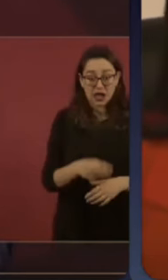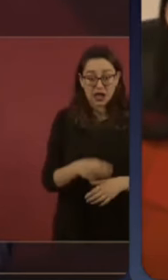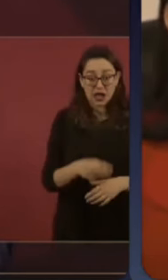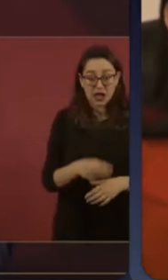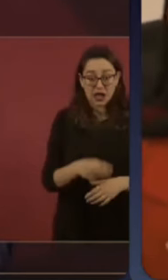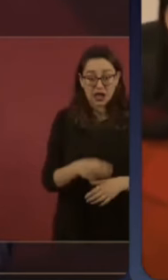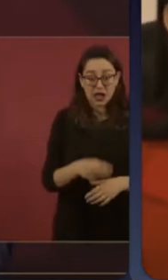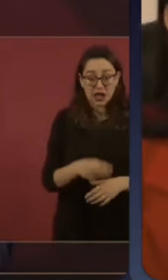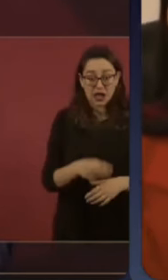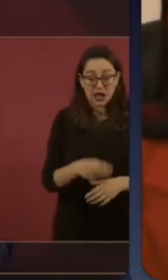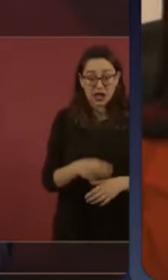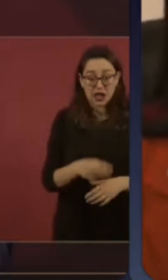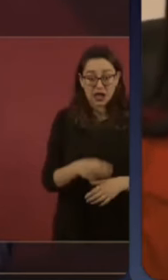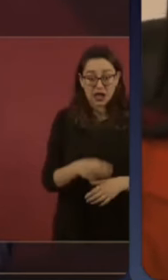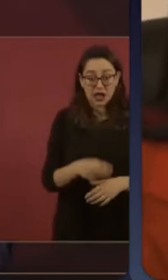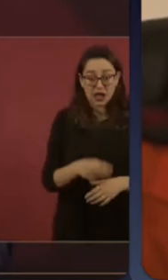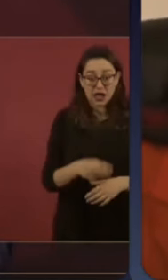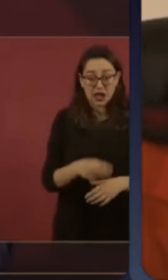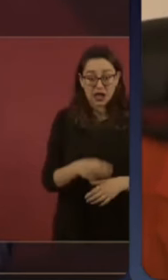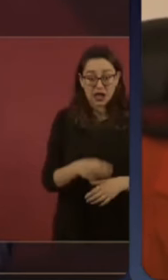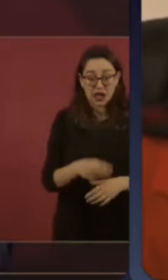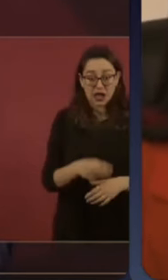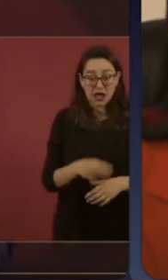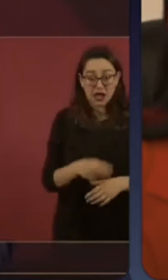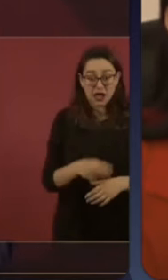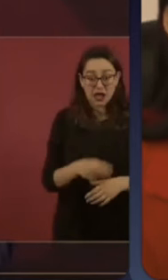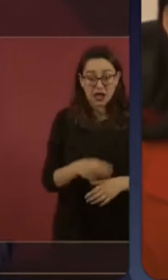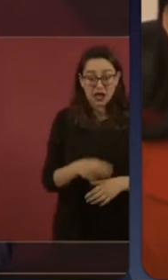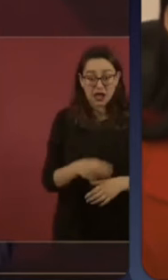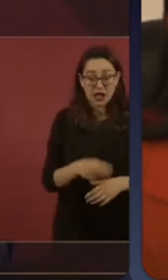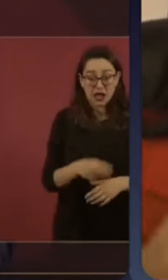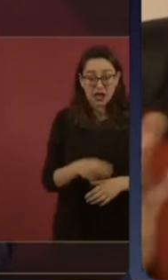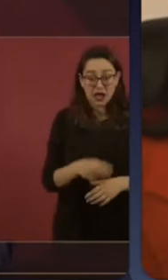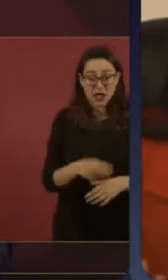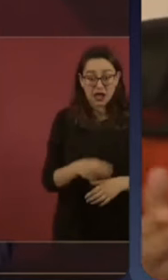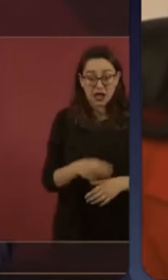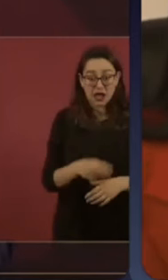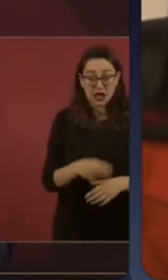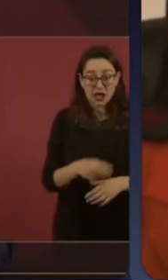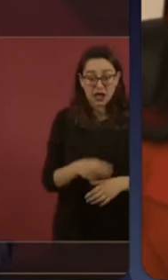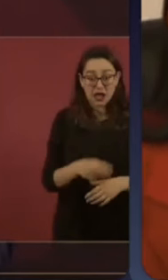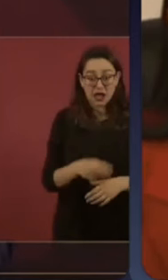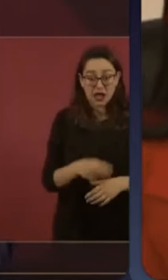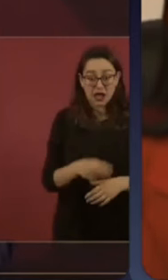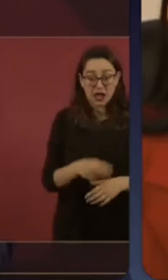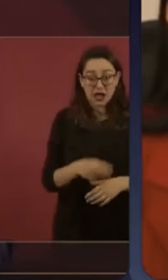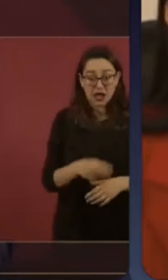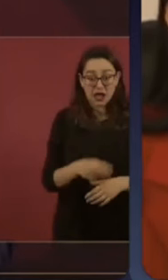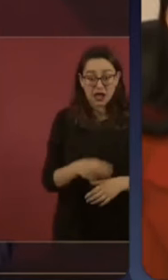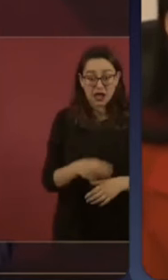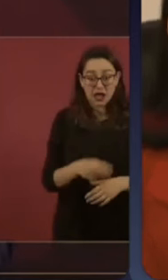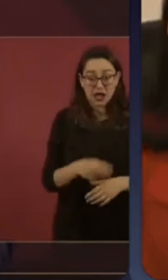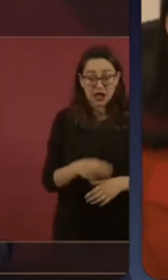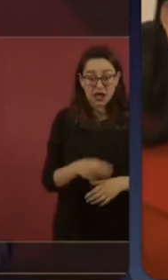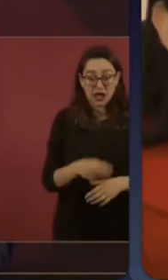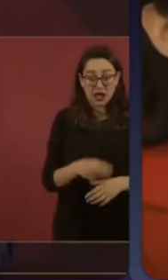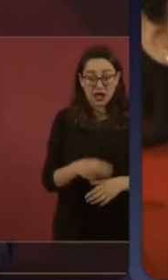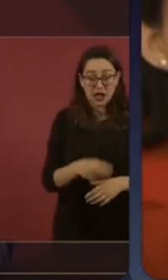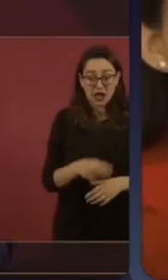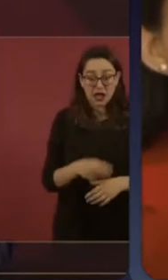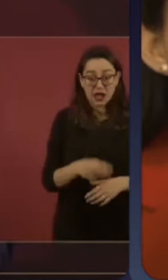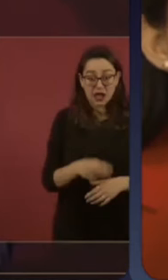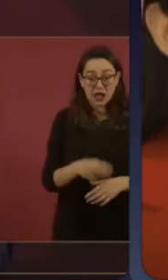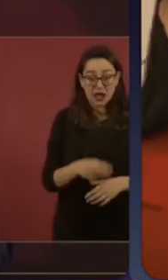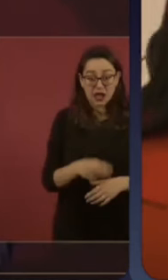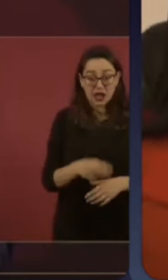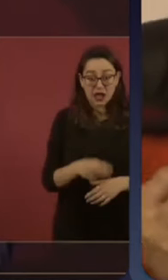obra que afortunadamente nadie perdió la vida, pues en la construcción ustedes saben que existen los riesgos. Afortunadamente, cuando se